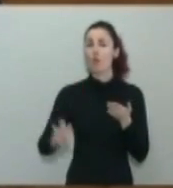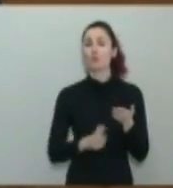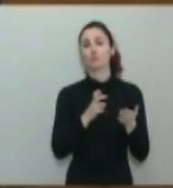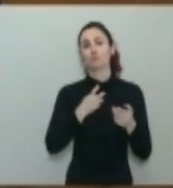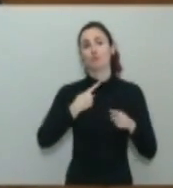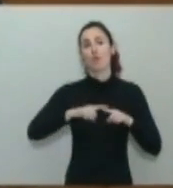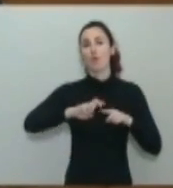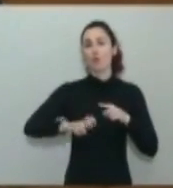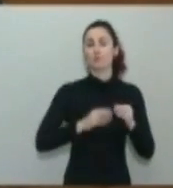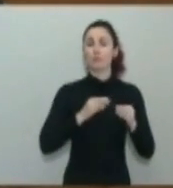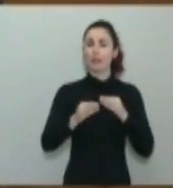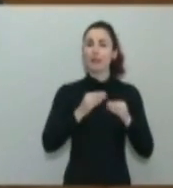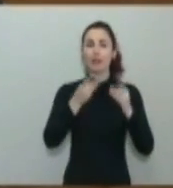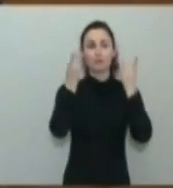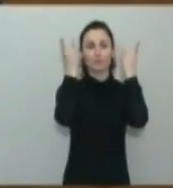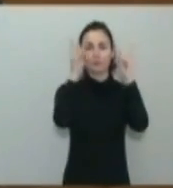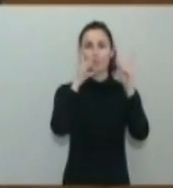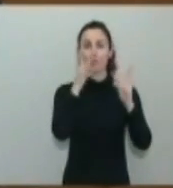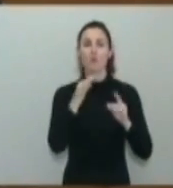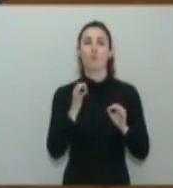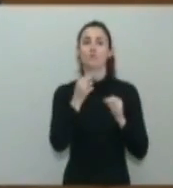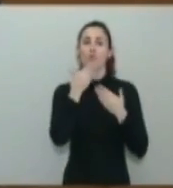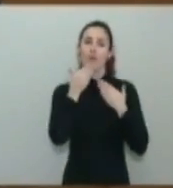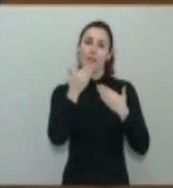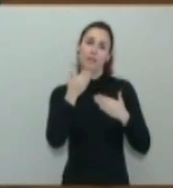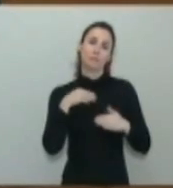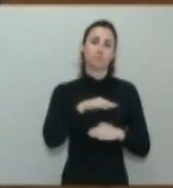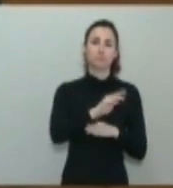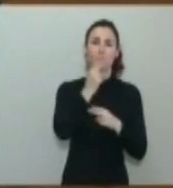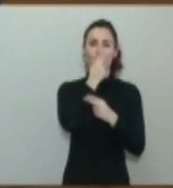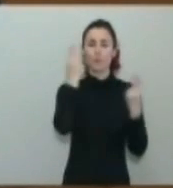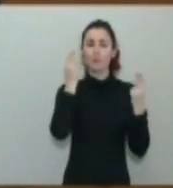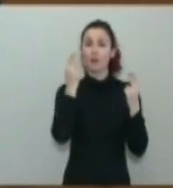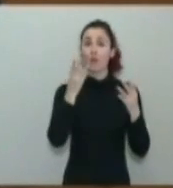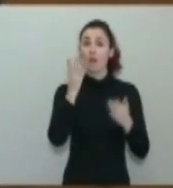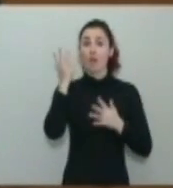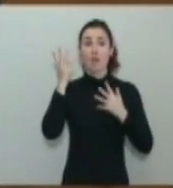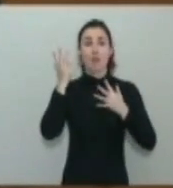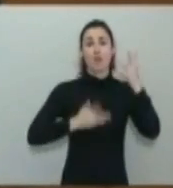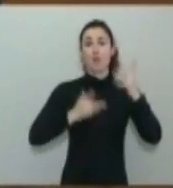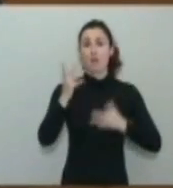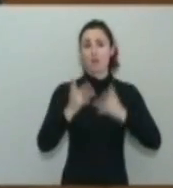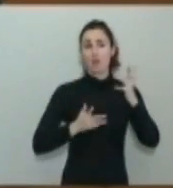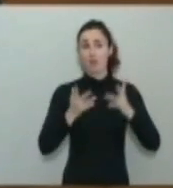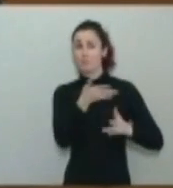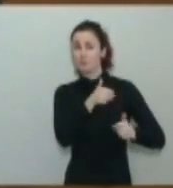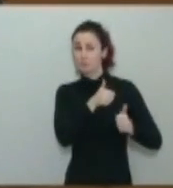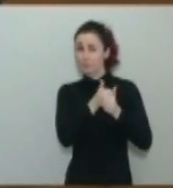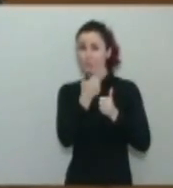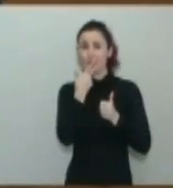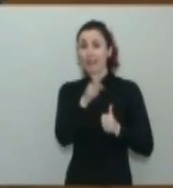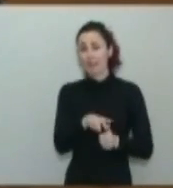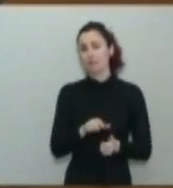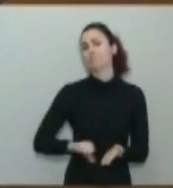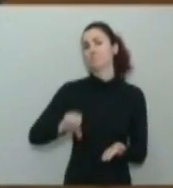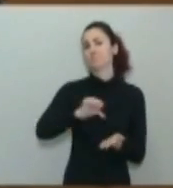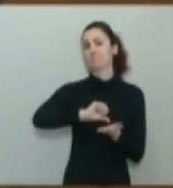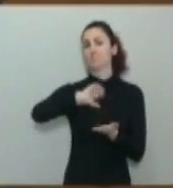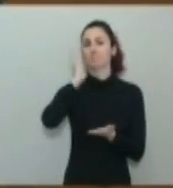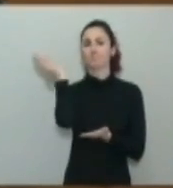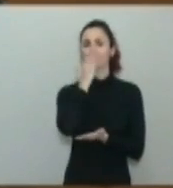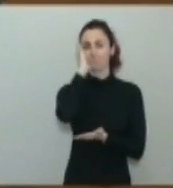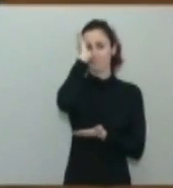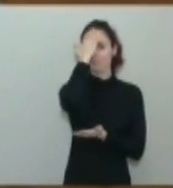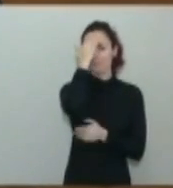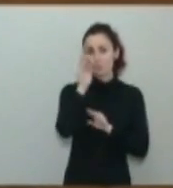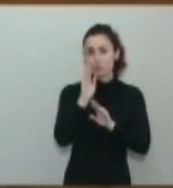centros educativos sostenidos con fondos públicos, que será administrado directamente por dichos centros. Además, se solicita que el